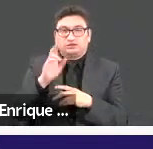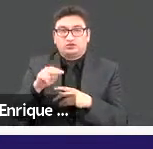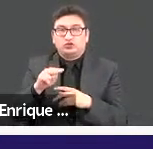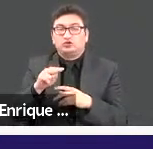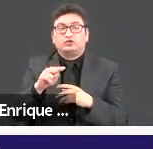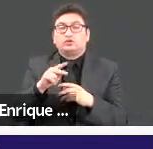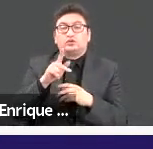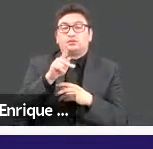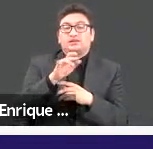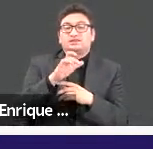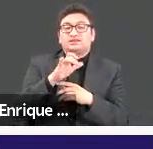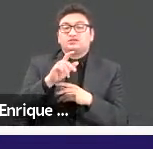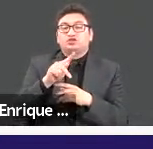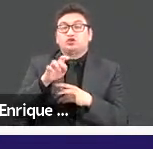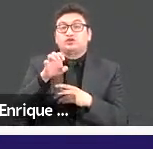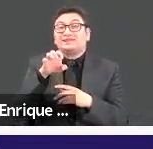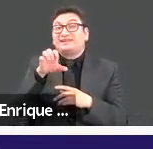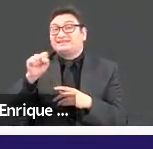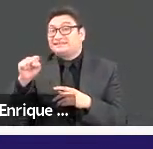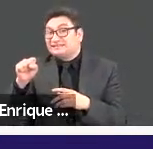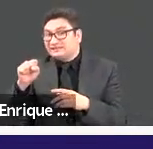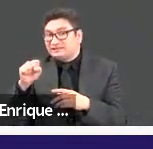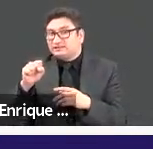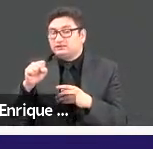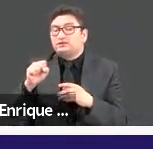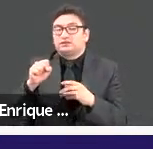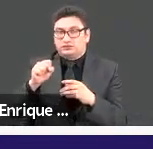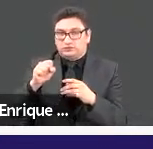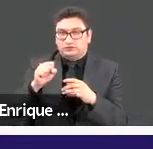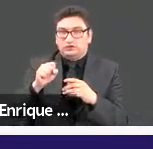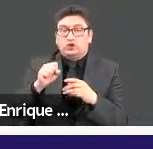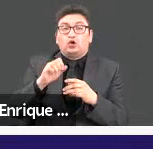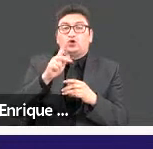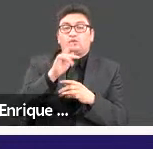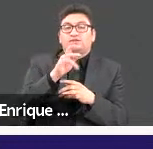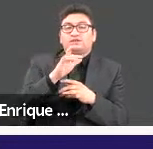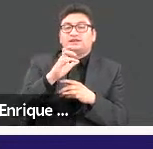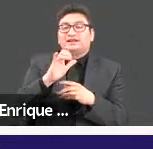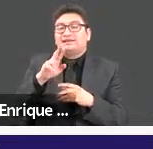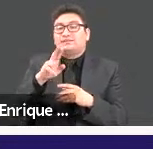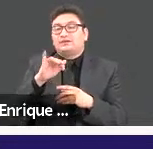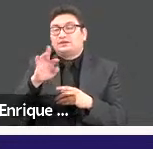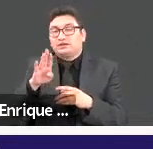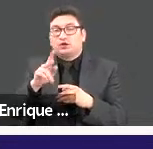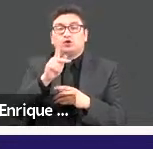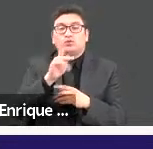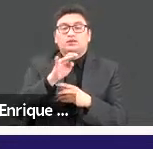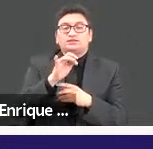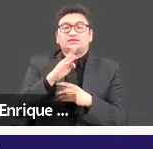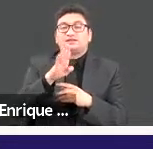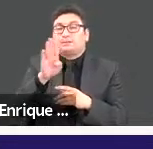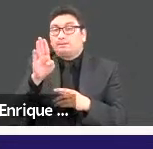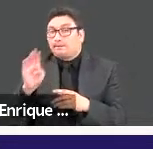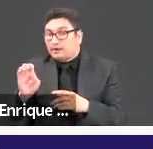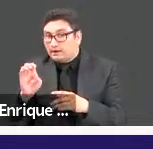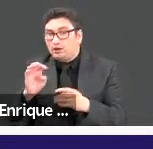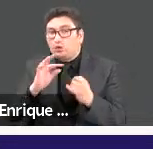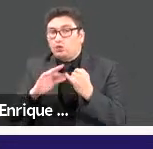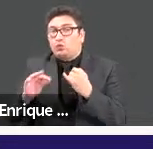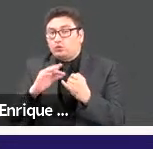singular, sino sobre prescripciones, sobre prescribir, prescribe, etcétera,